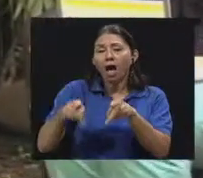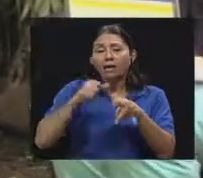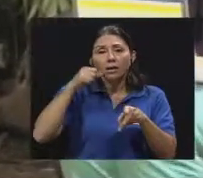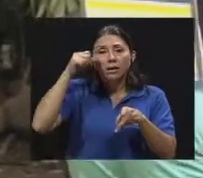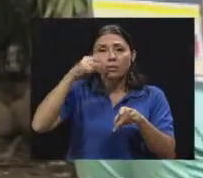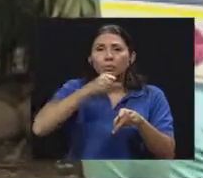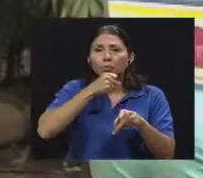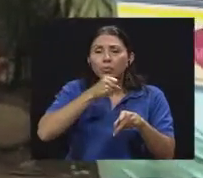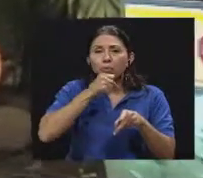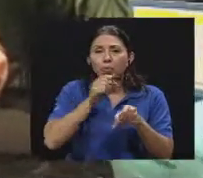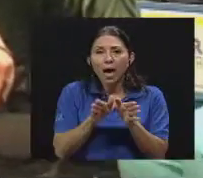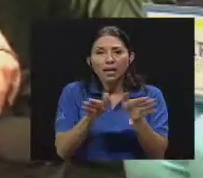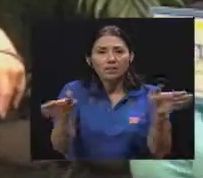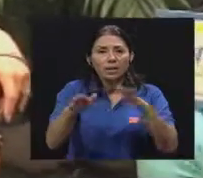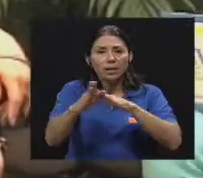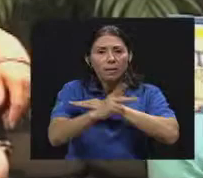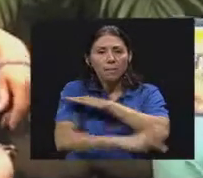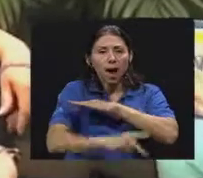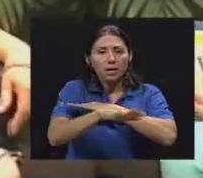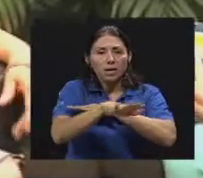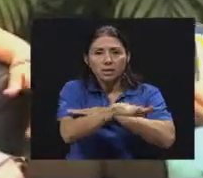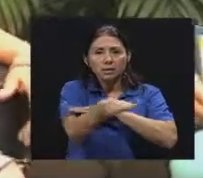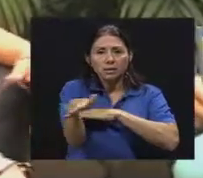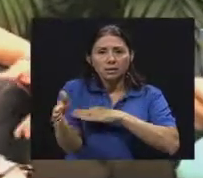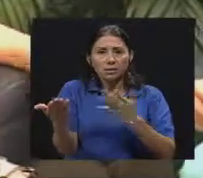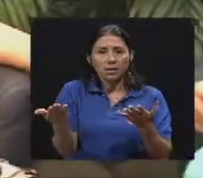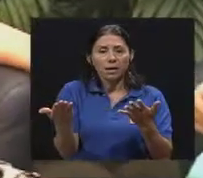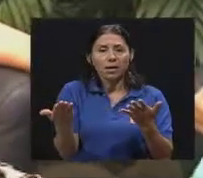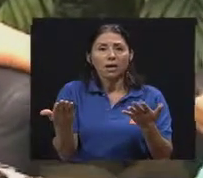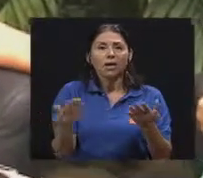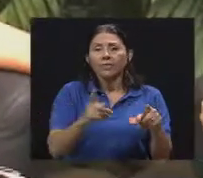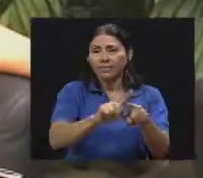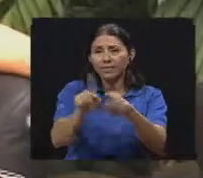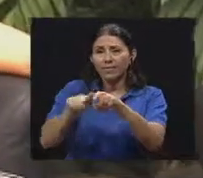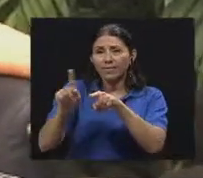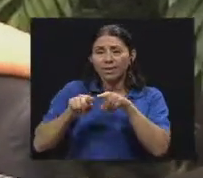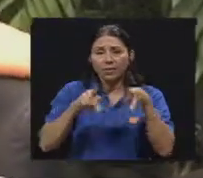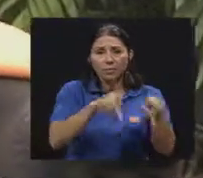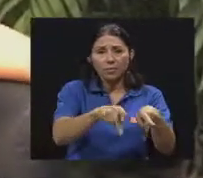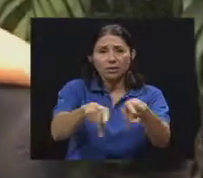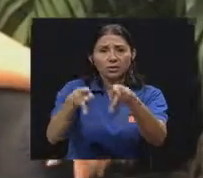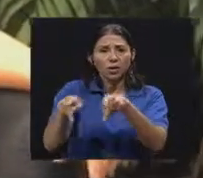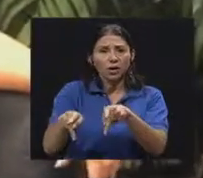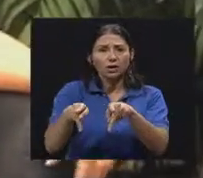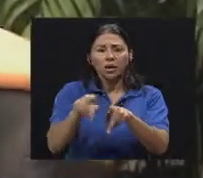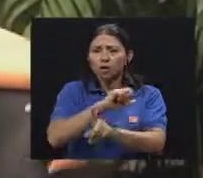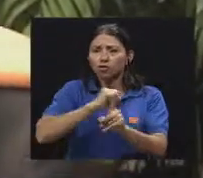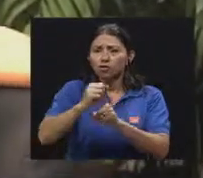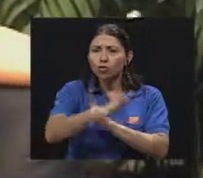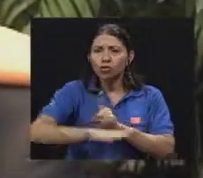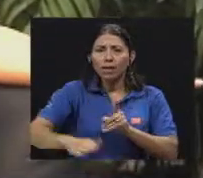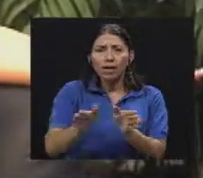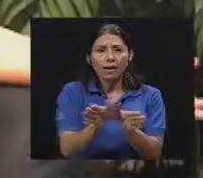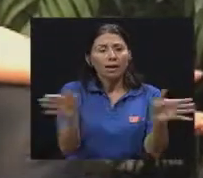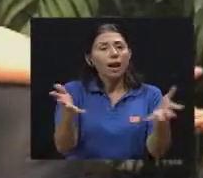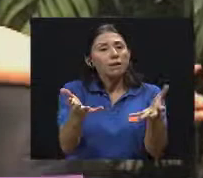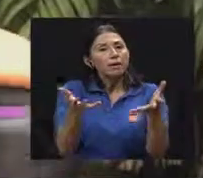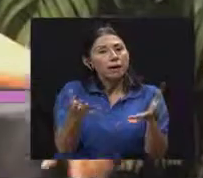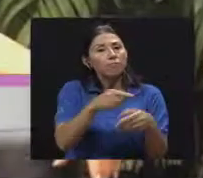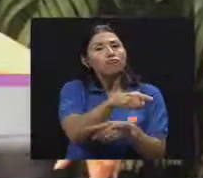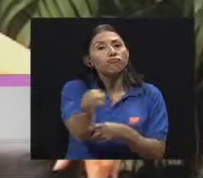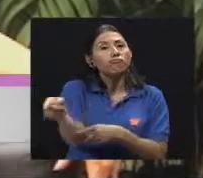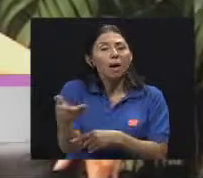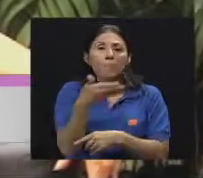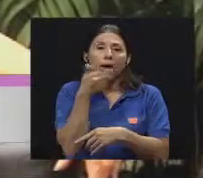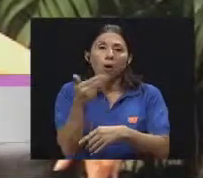nivel del país, ¿verdad?, y de la preocupación que han tenido las diferentes personas y la sociedad en general por darles una mejor calidad